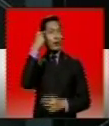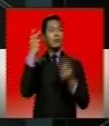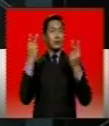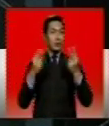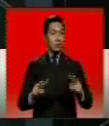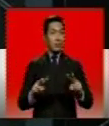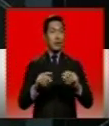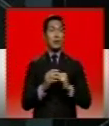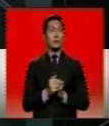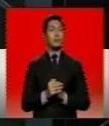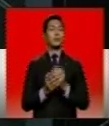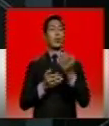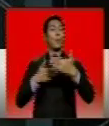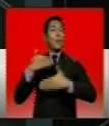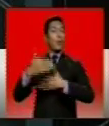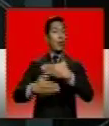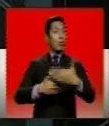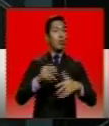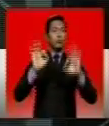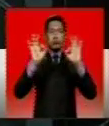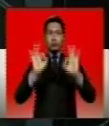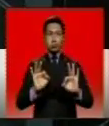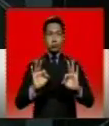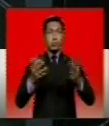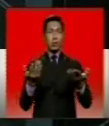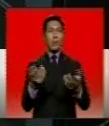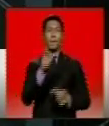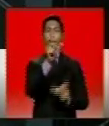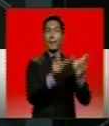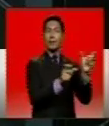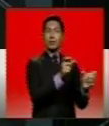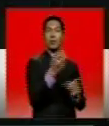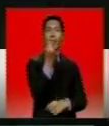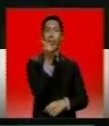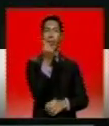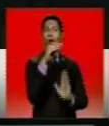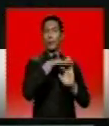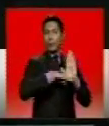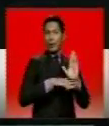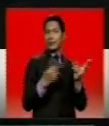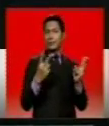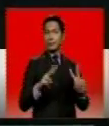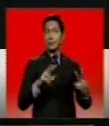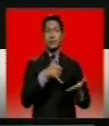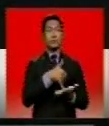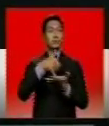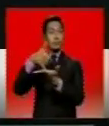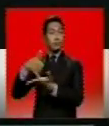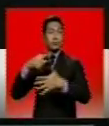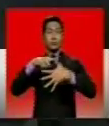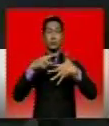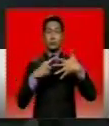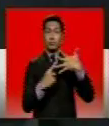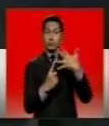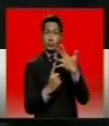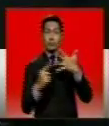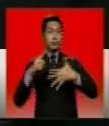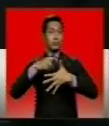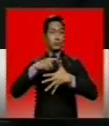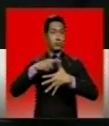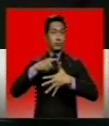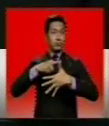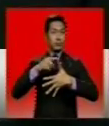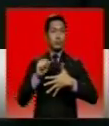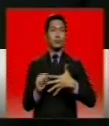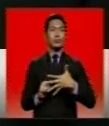también al hacer un proceso eficiente reducimos costos para la sociedad, para el ciudadano. La premiación se clasificó en 5 categorías. La Agencia Nacional